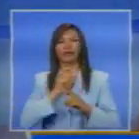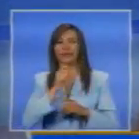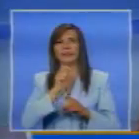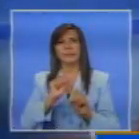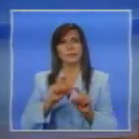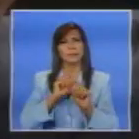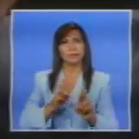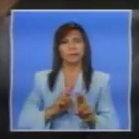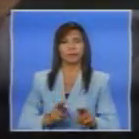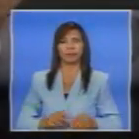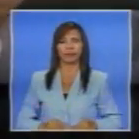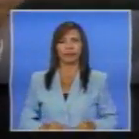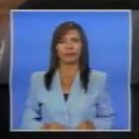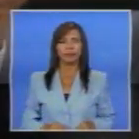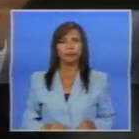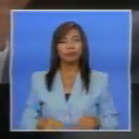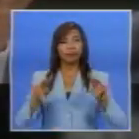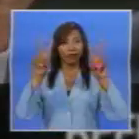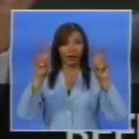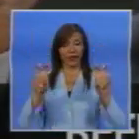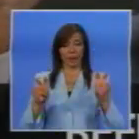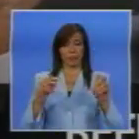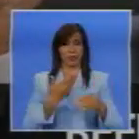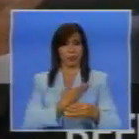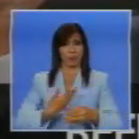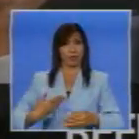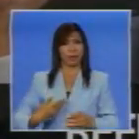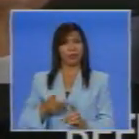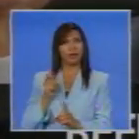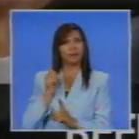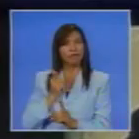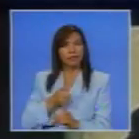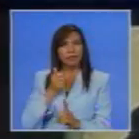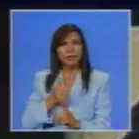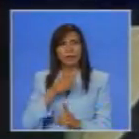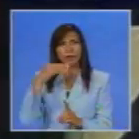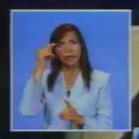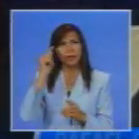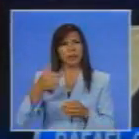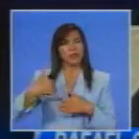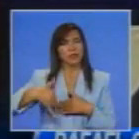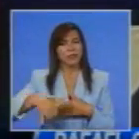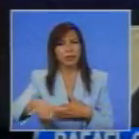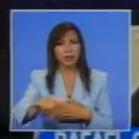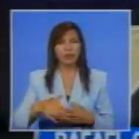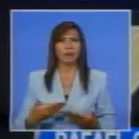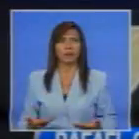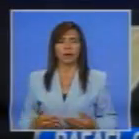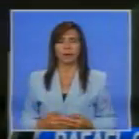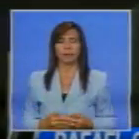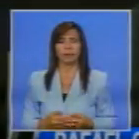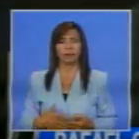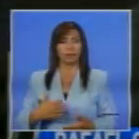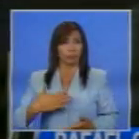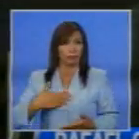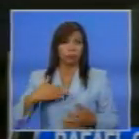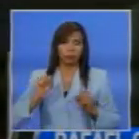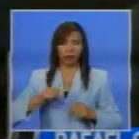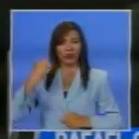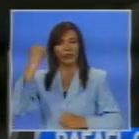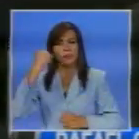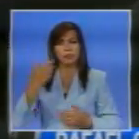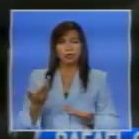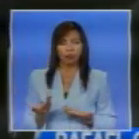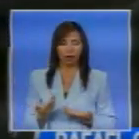periodistas. Sobre la reelección presidencial indefinida. Yo tengo derecho a revisar una decisión si la circunstancia o la